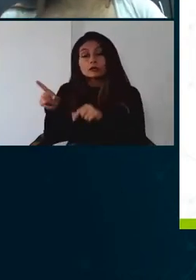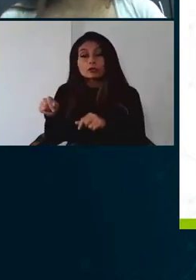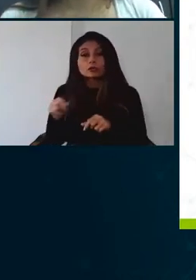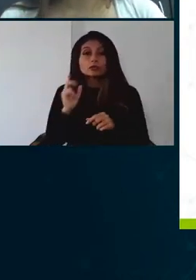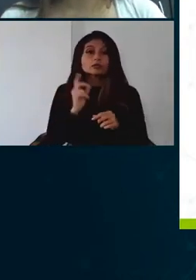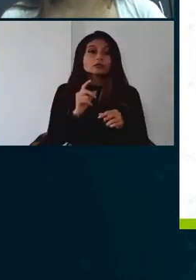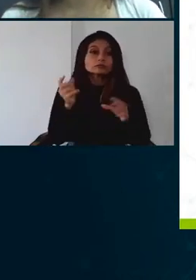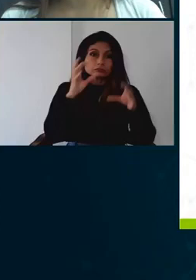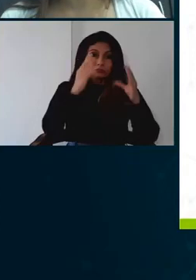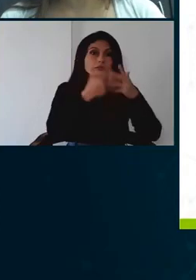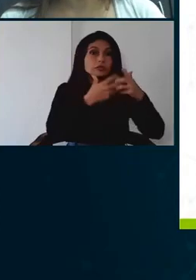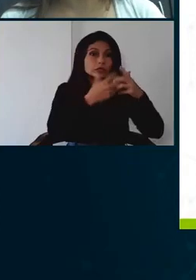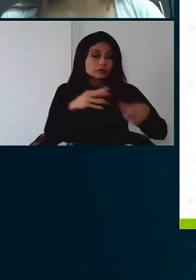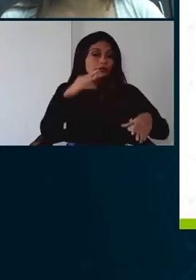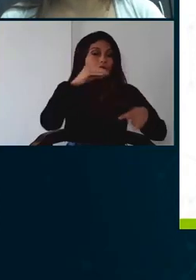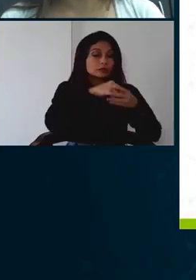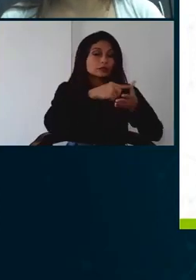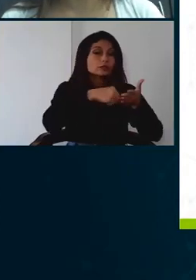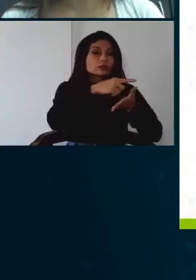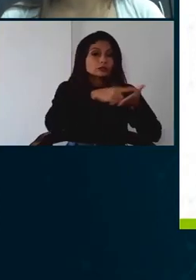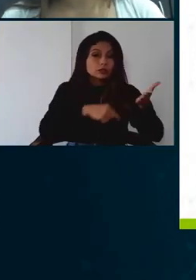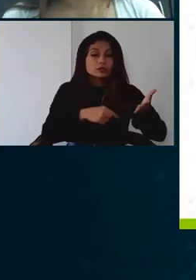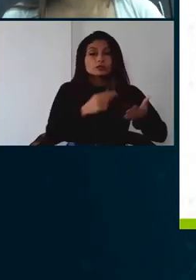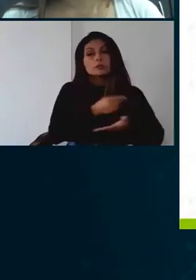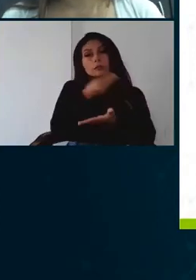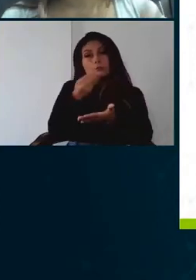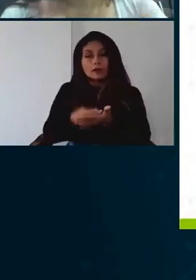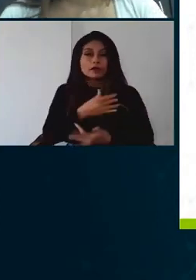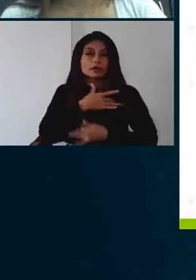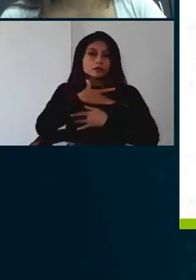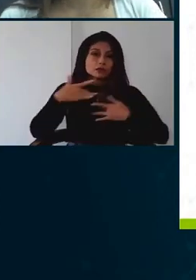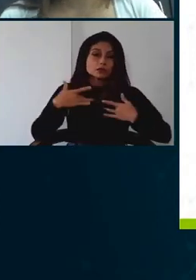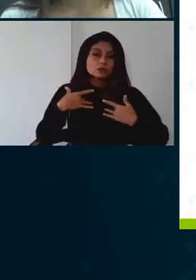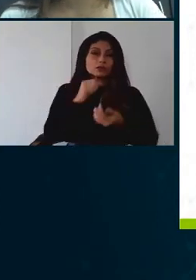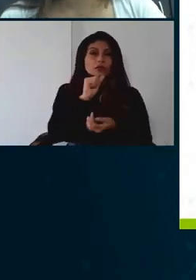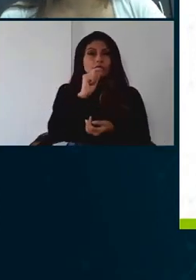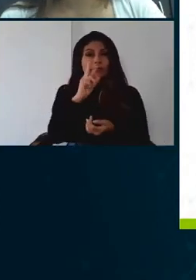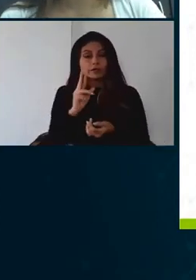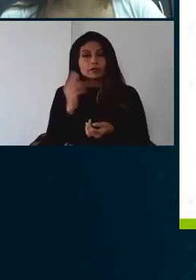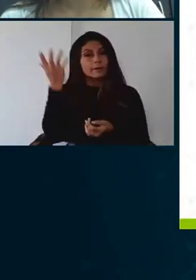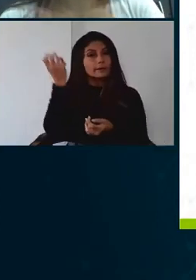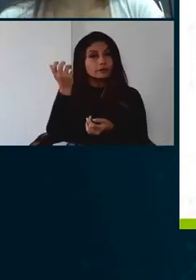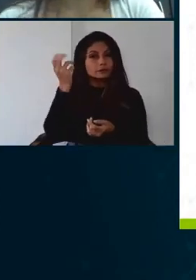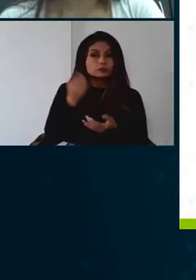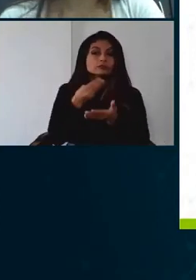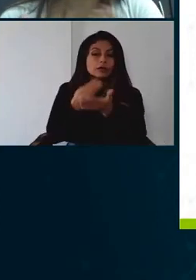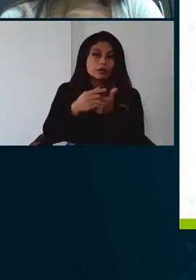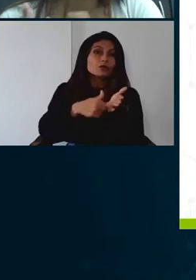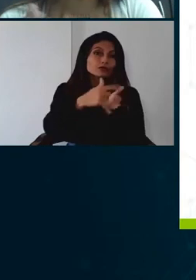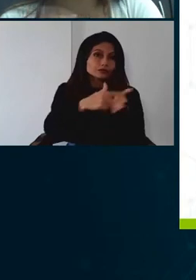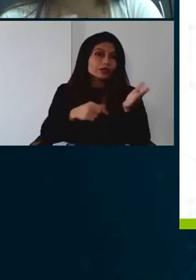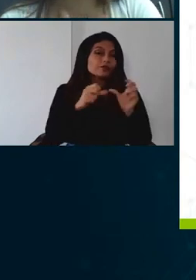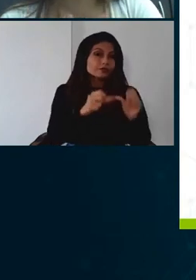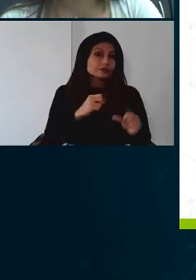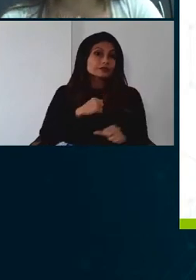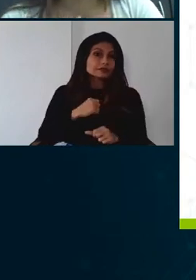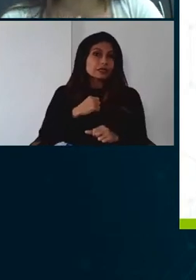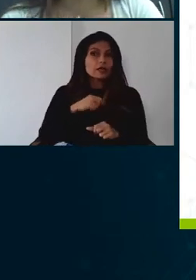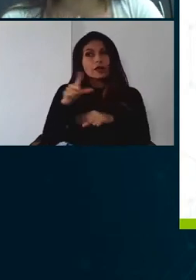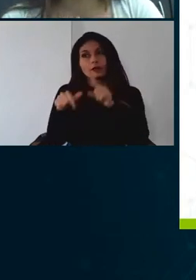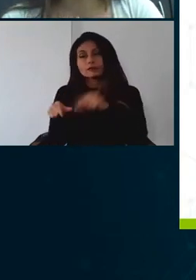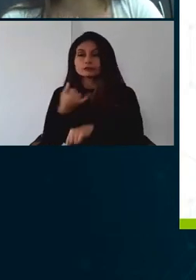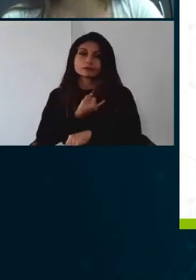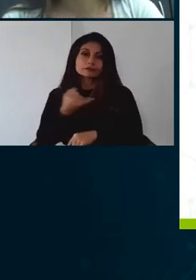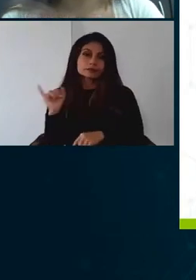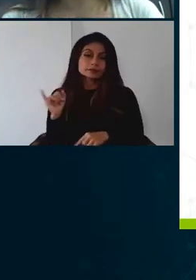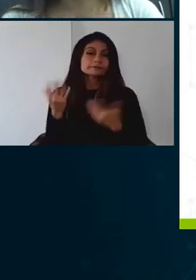que tienen como su respaldo en salud, ¿cierto? Entonces, pues digamos, en este caso es bueno